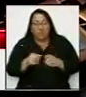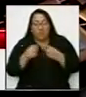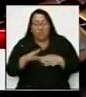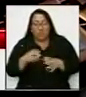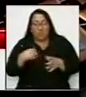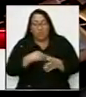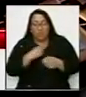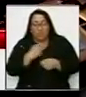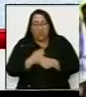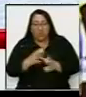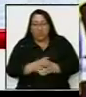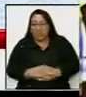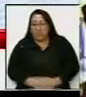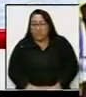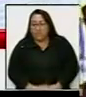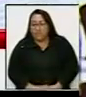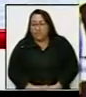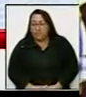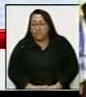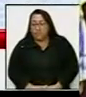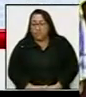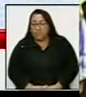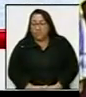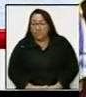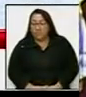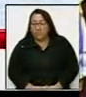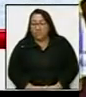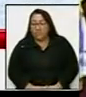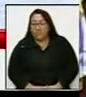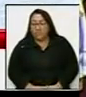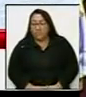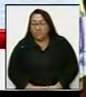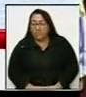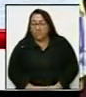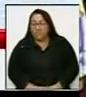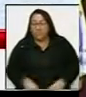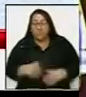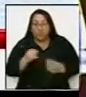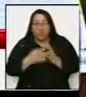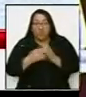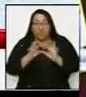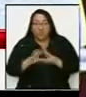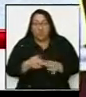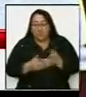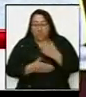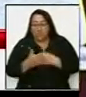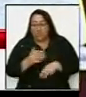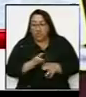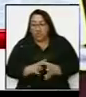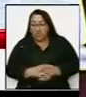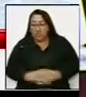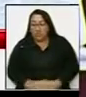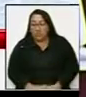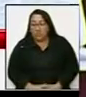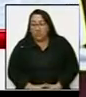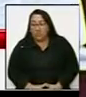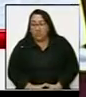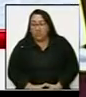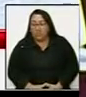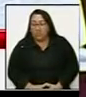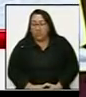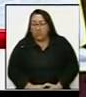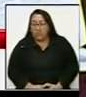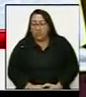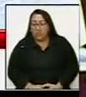que trabaja el congresista Edwin Vergara, a fin de poder, vía un texto sustitutorio. ¿Ya está? Sí, ahí lo están ya. Así, ya está.